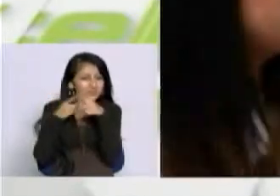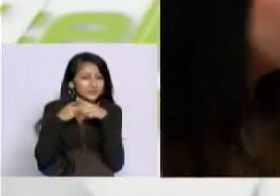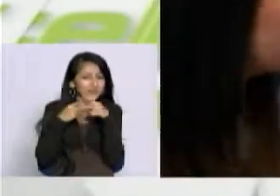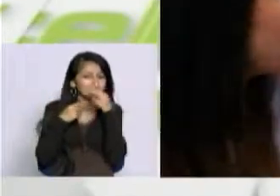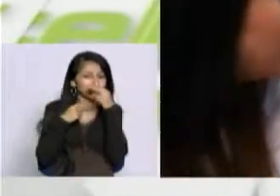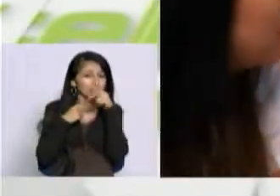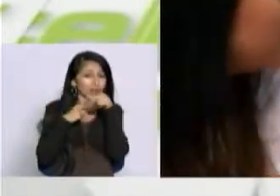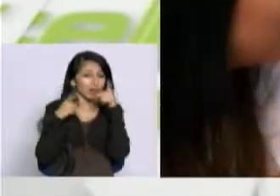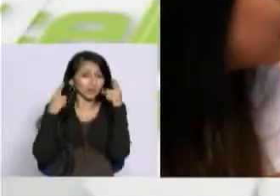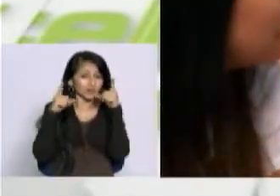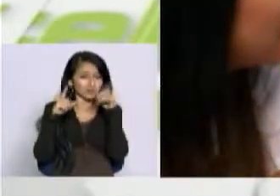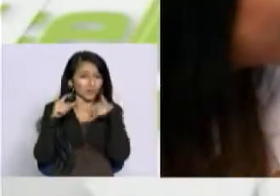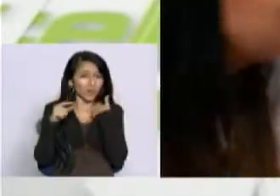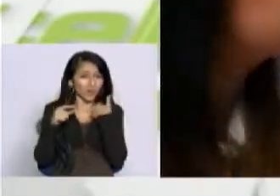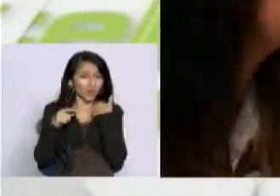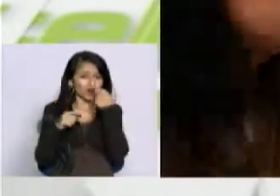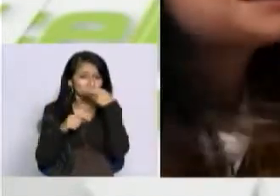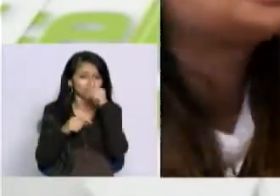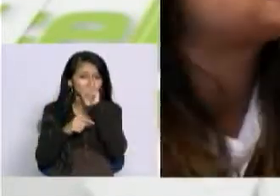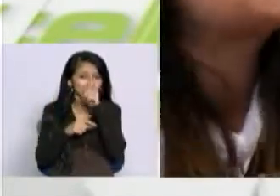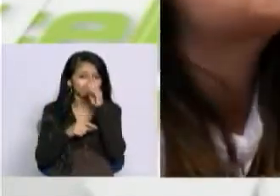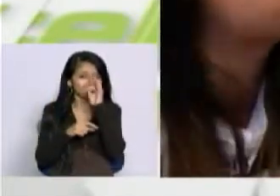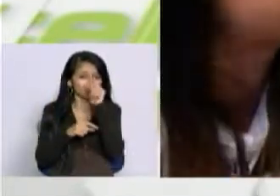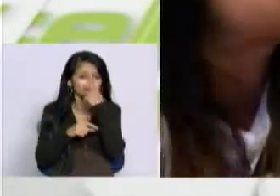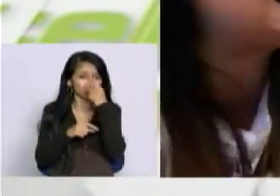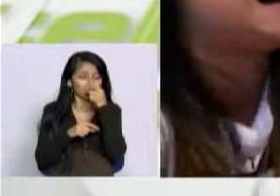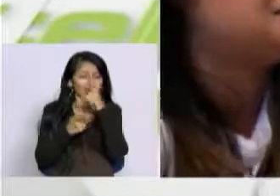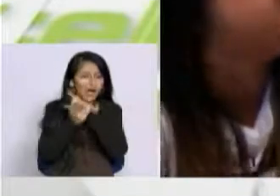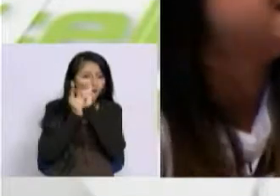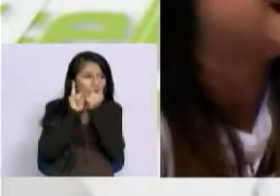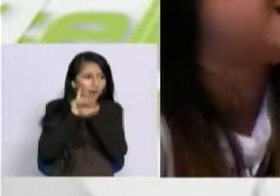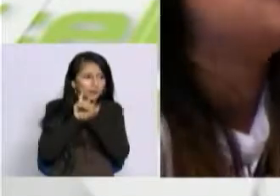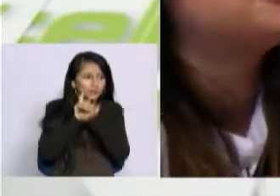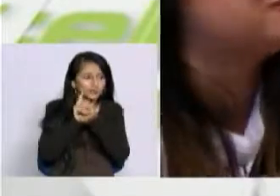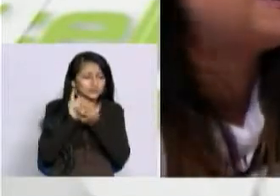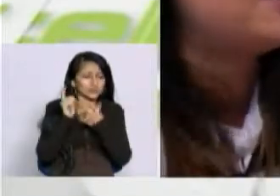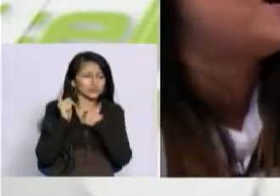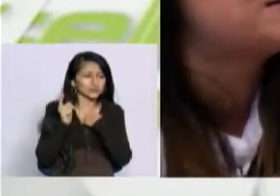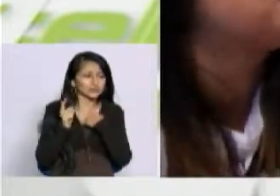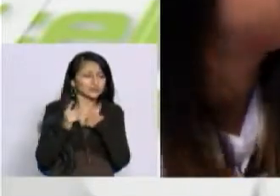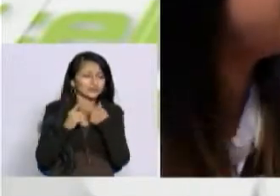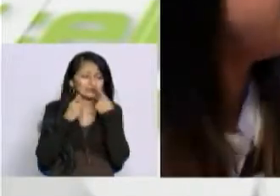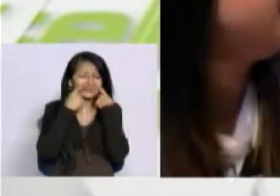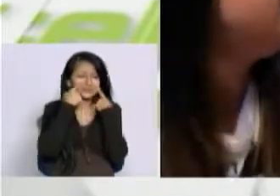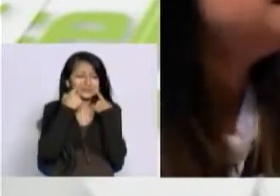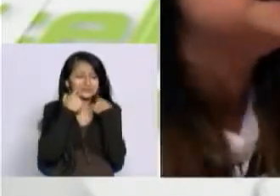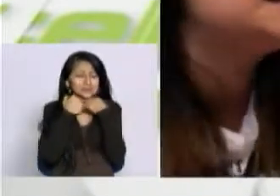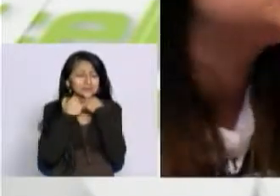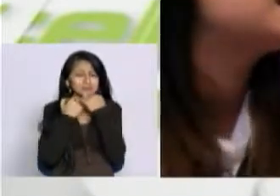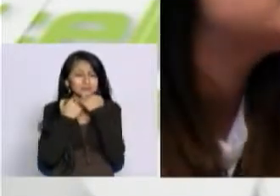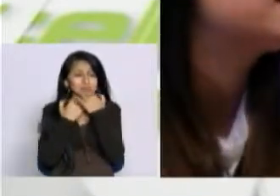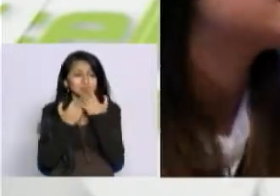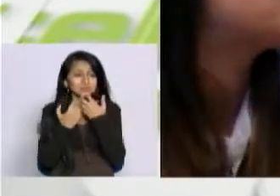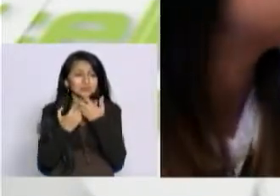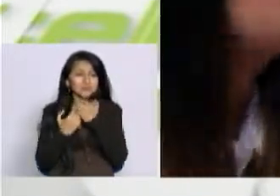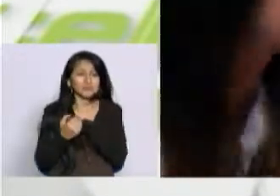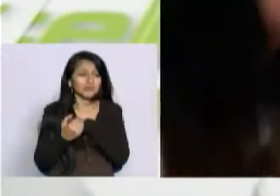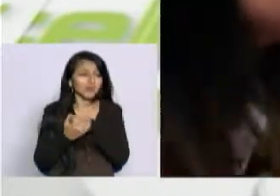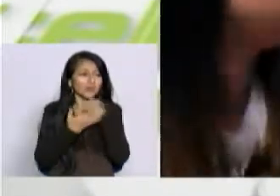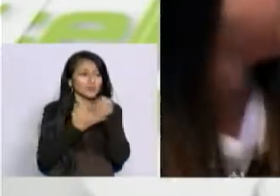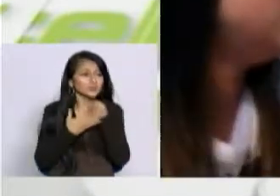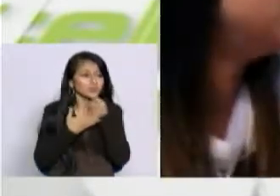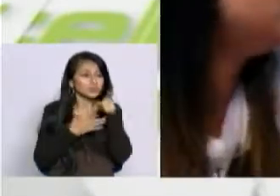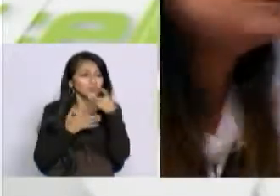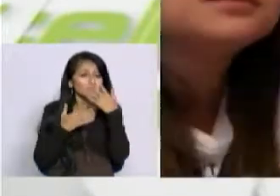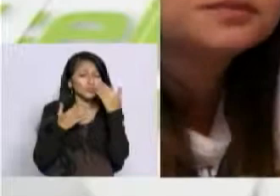va a tener muchos cambios. Y yo necesito una respuesta, amiga, por favor, porque necesito que alguien me diga qué va a pasar. ¿Tú